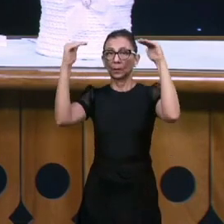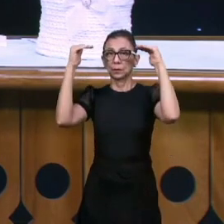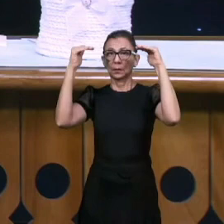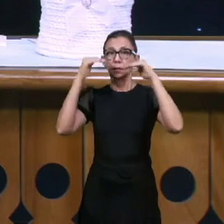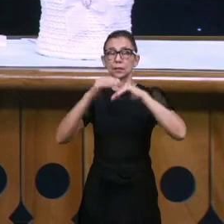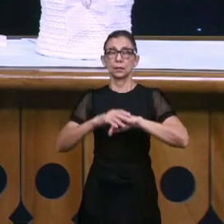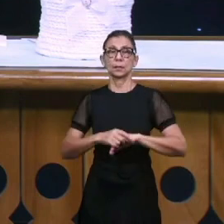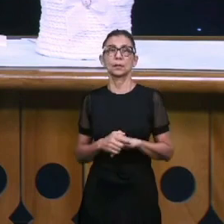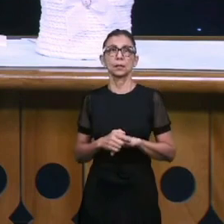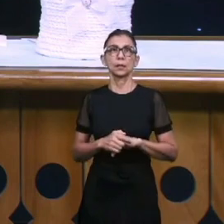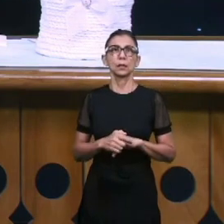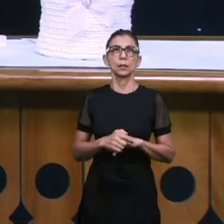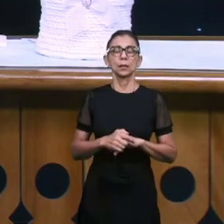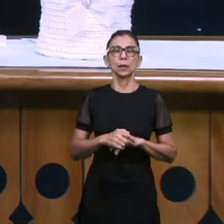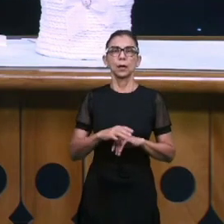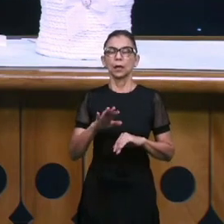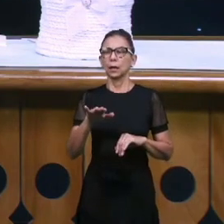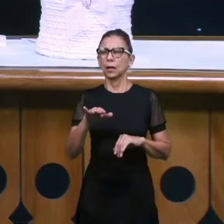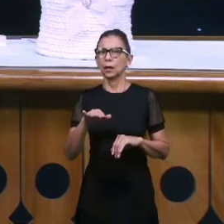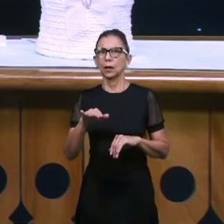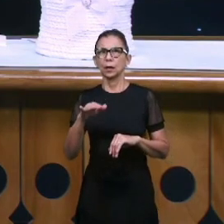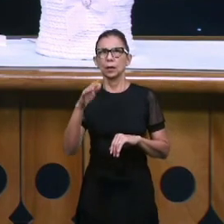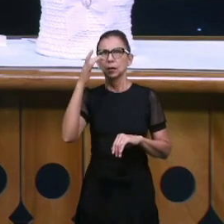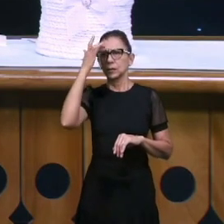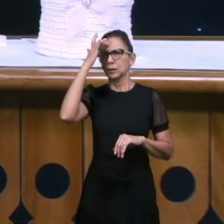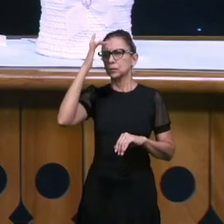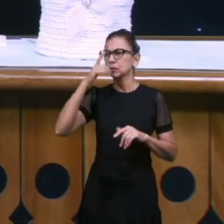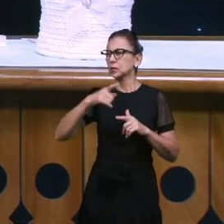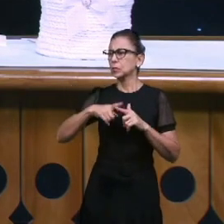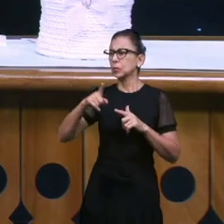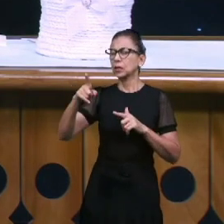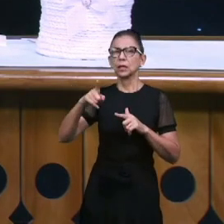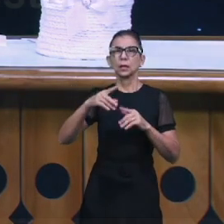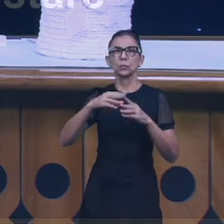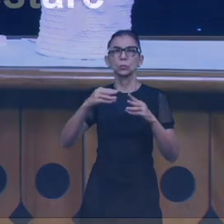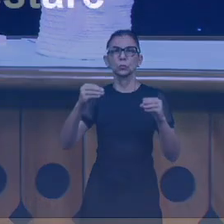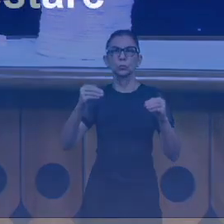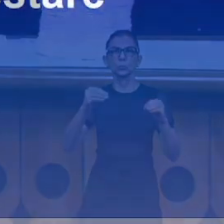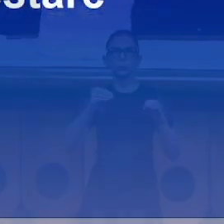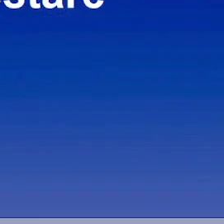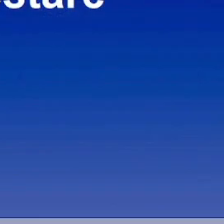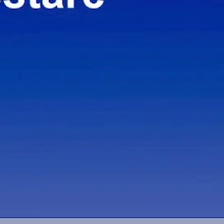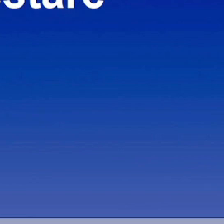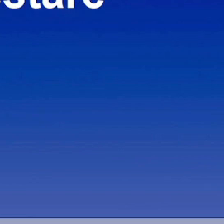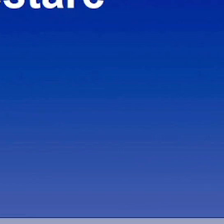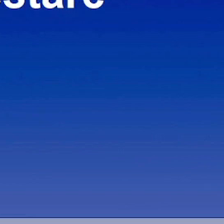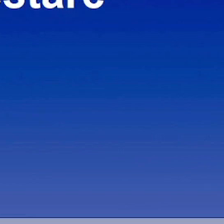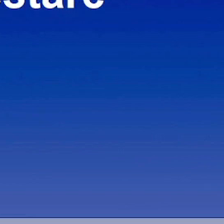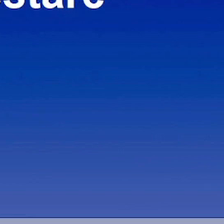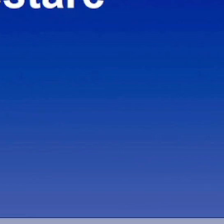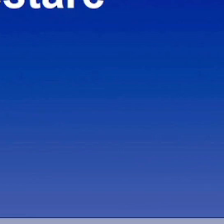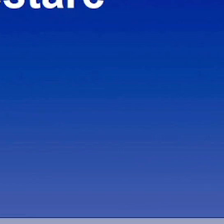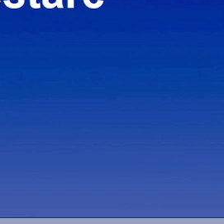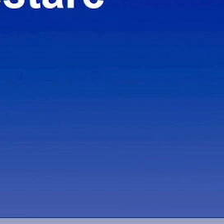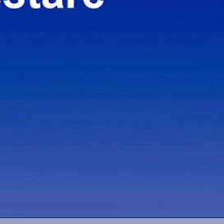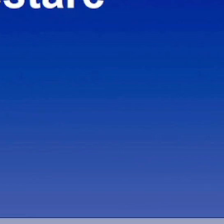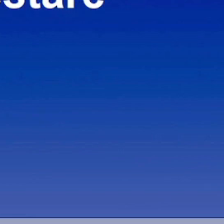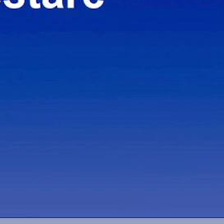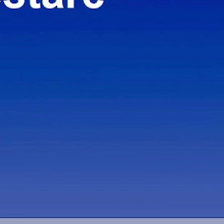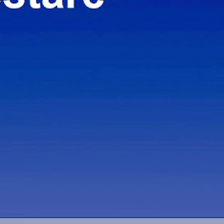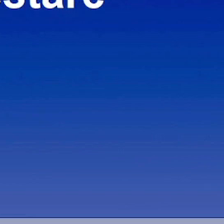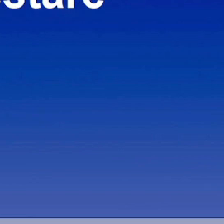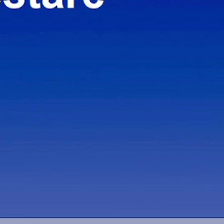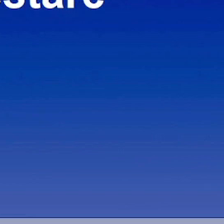los que llevaban el arca, yo no sé por qué no me están poniendo allí, el Señor dice: Josué, este día